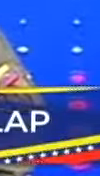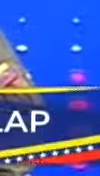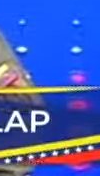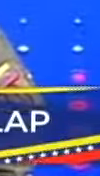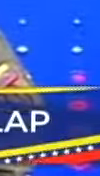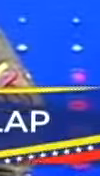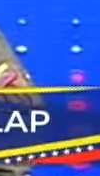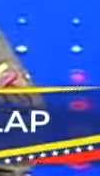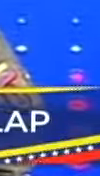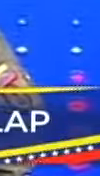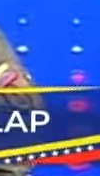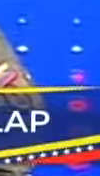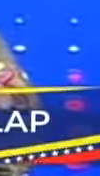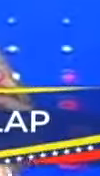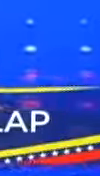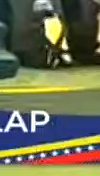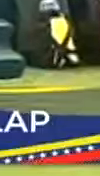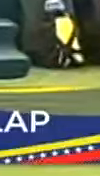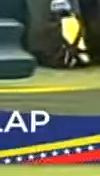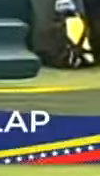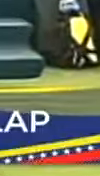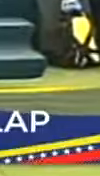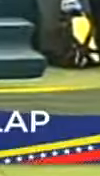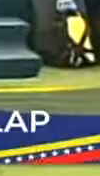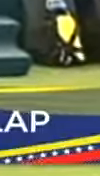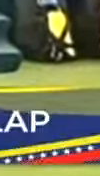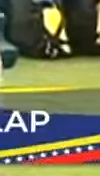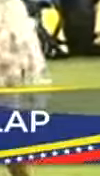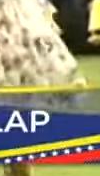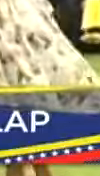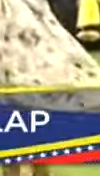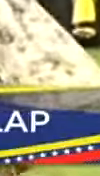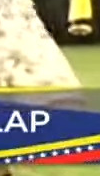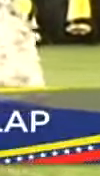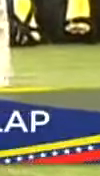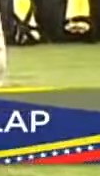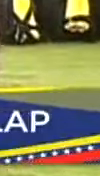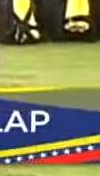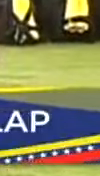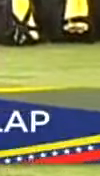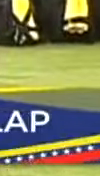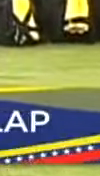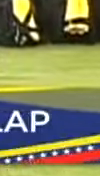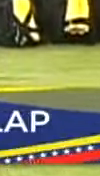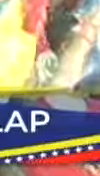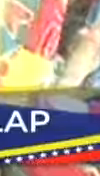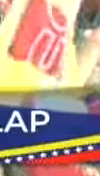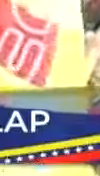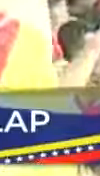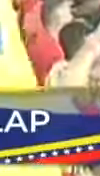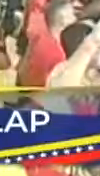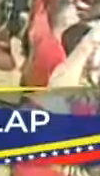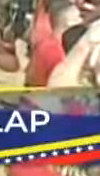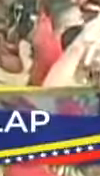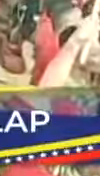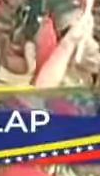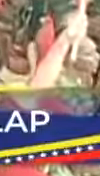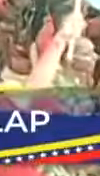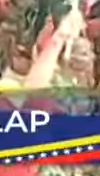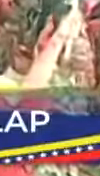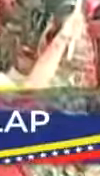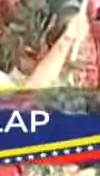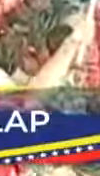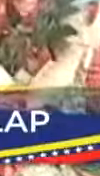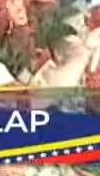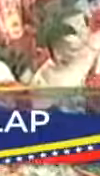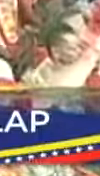mujeres que fueron pioneras de este programa social. Recordemos que el jefe de Estado también había instruido al